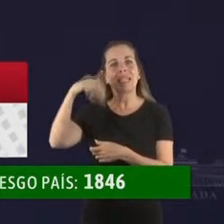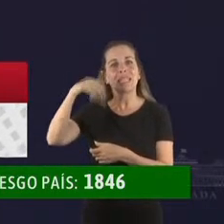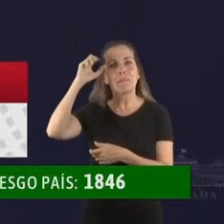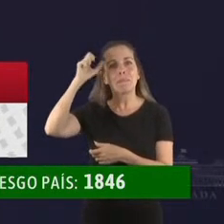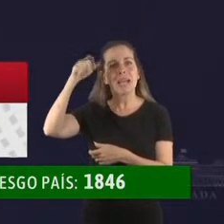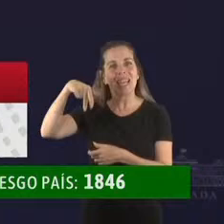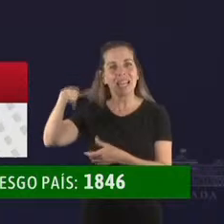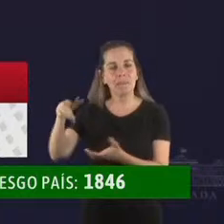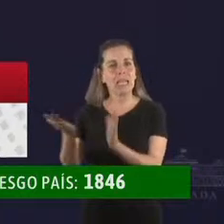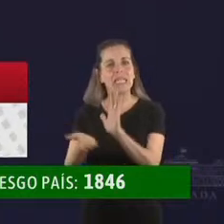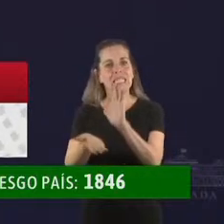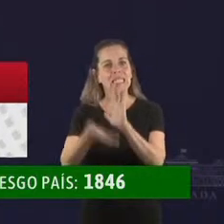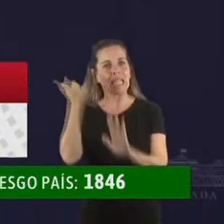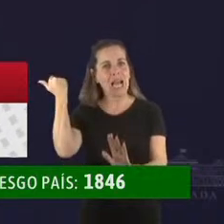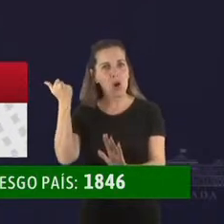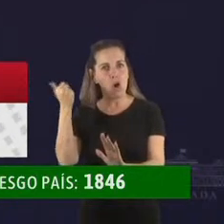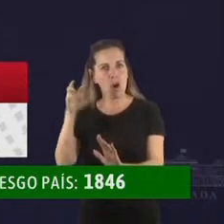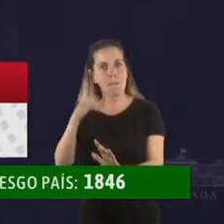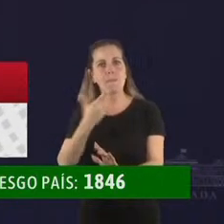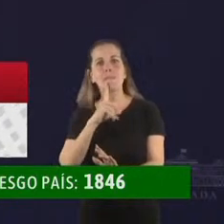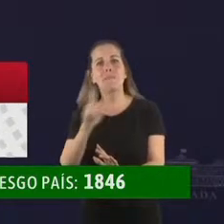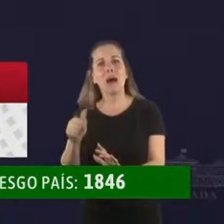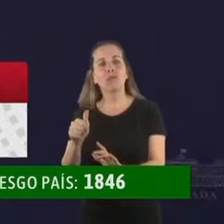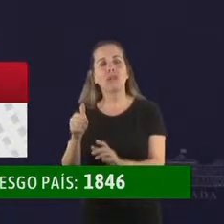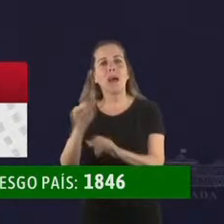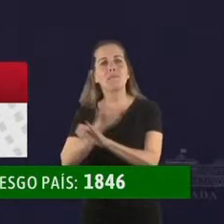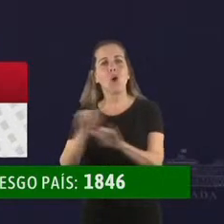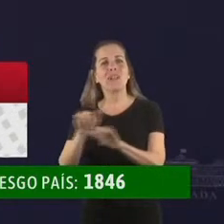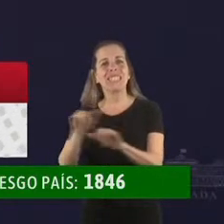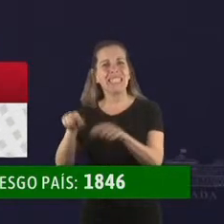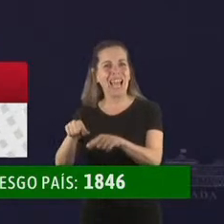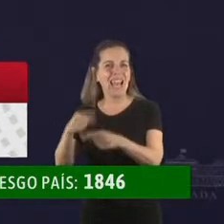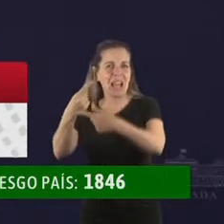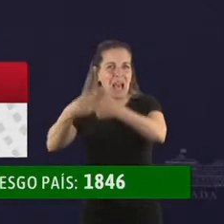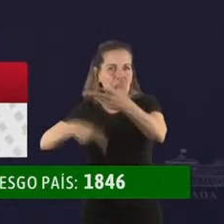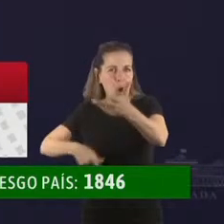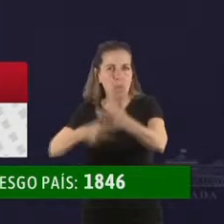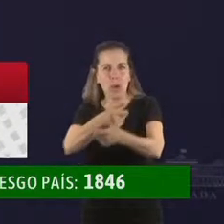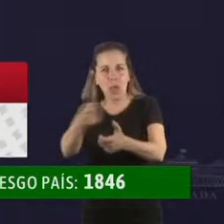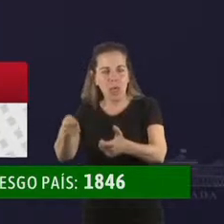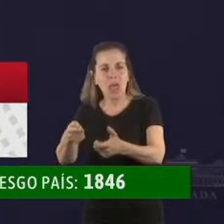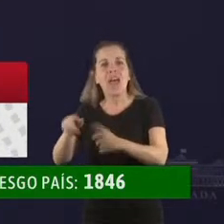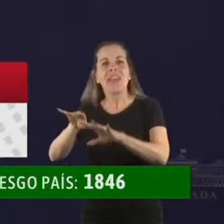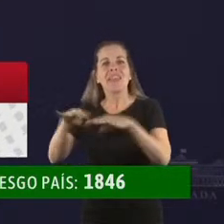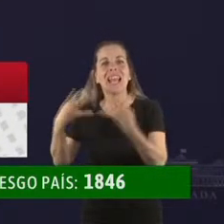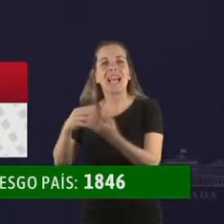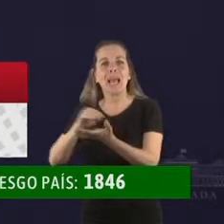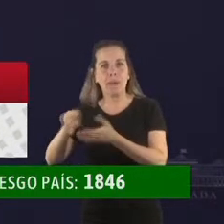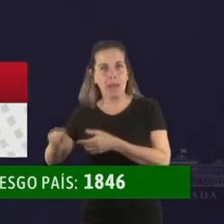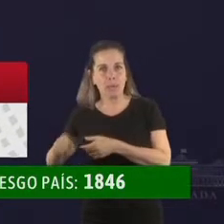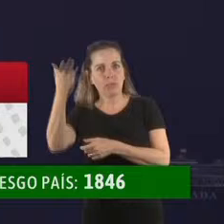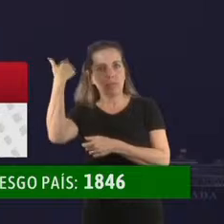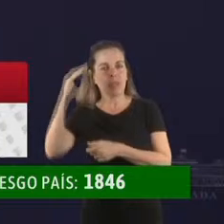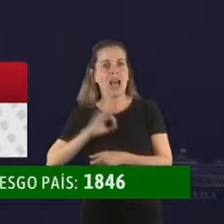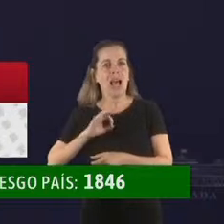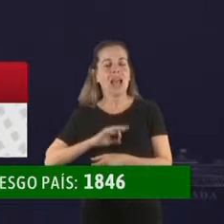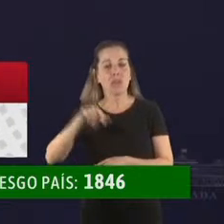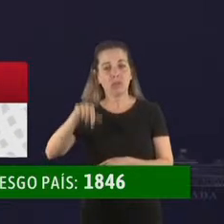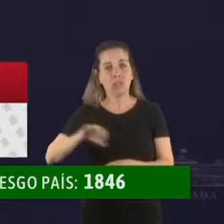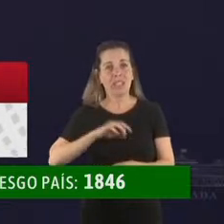Pauta publicitaria de la cámara la cual en el 2023 sumó un total de